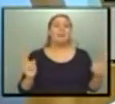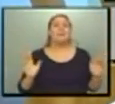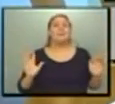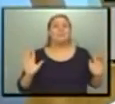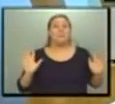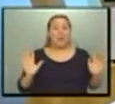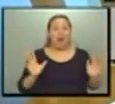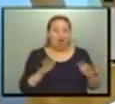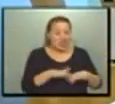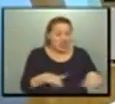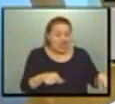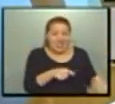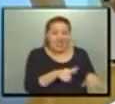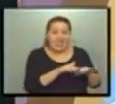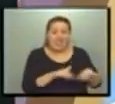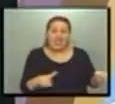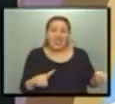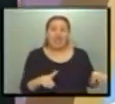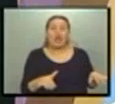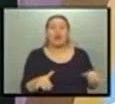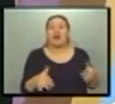Pero al chico, digo,